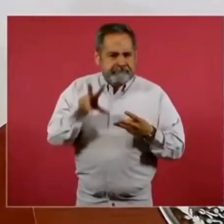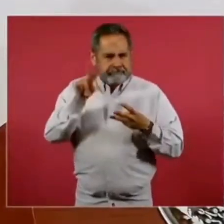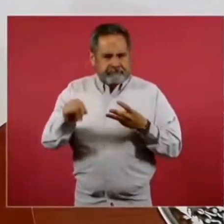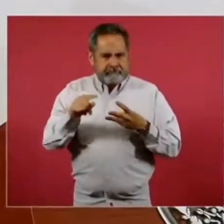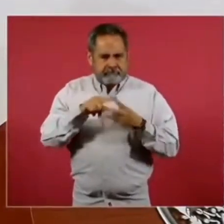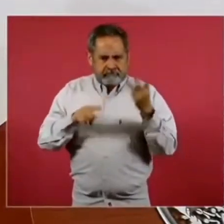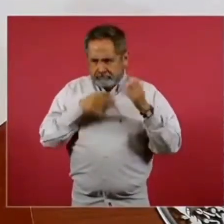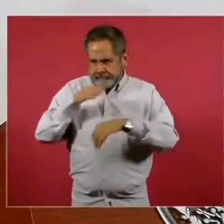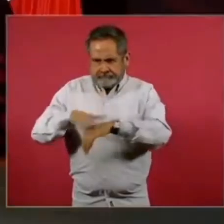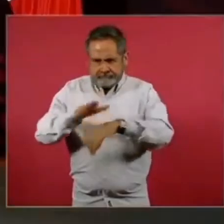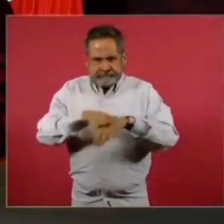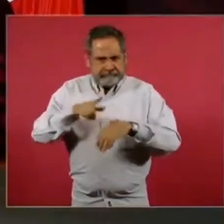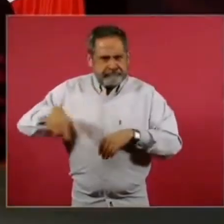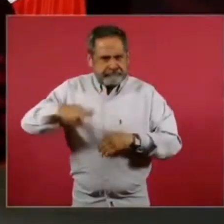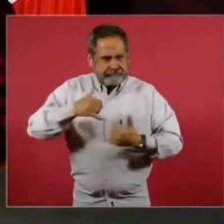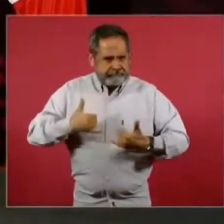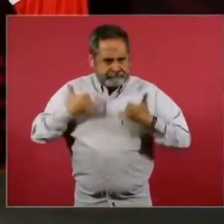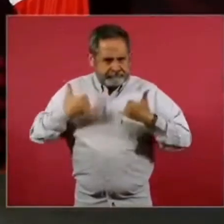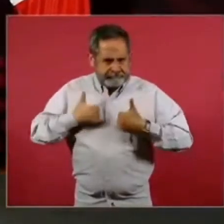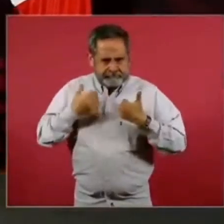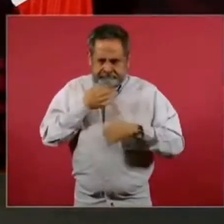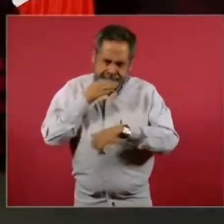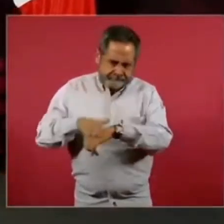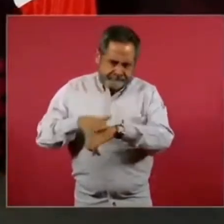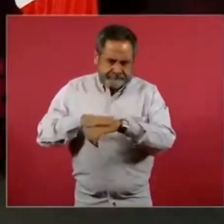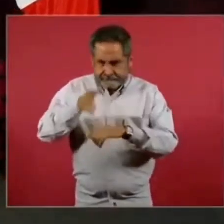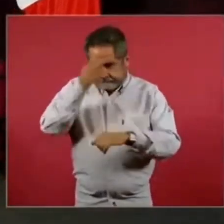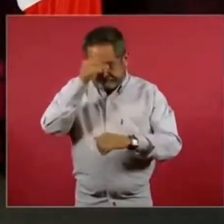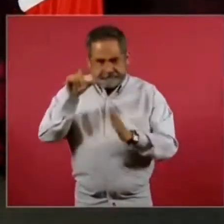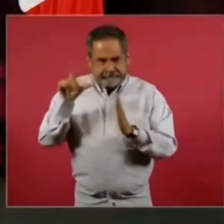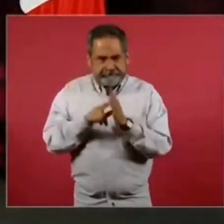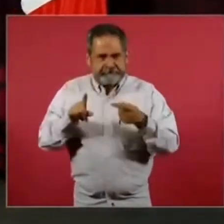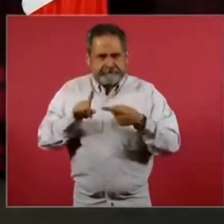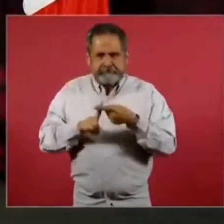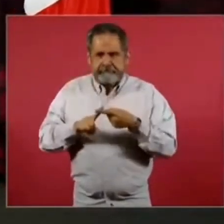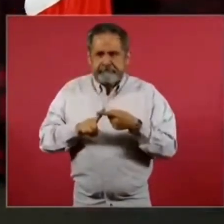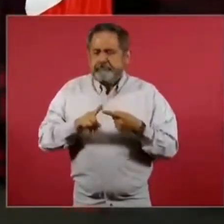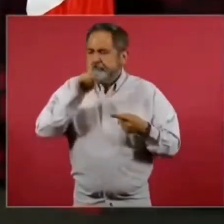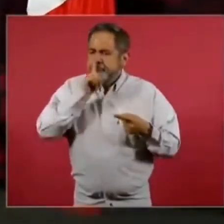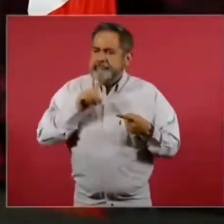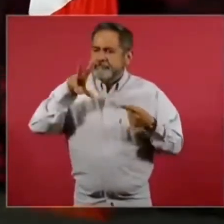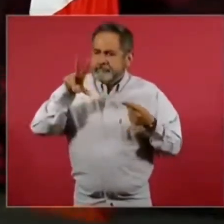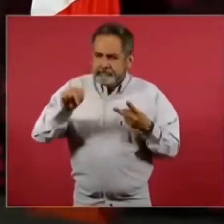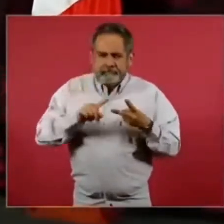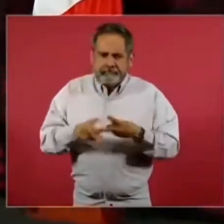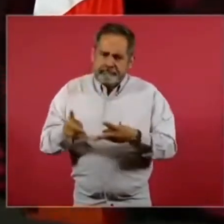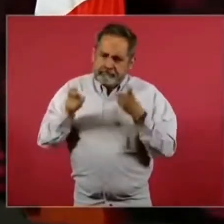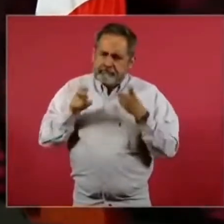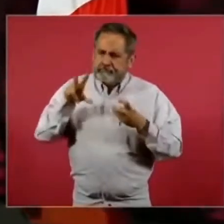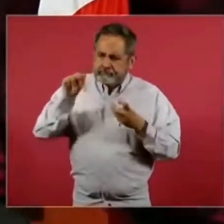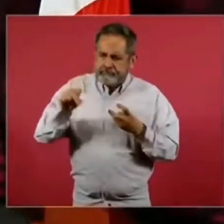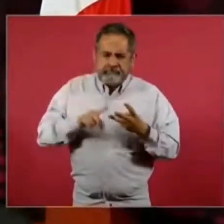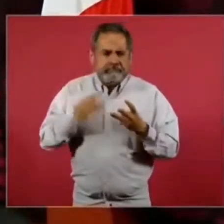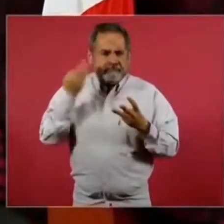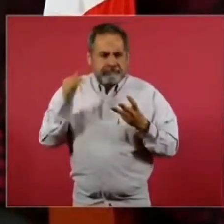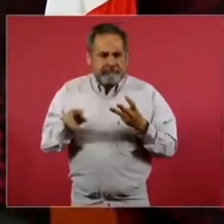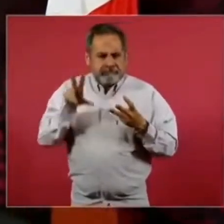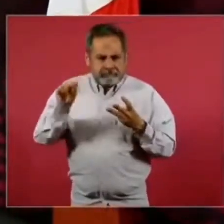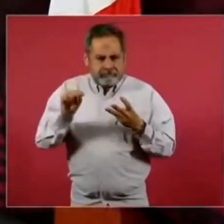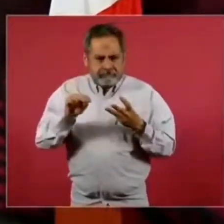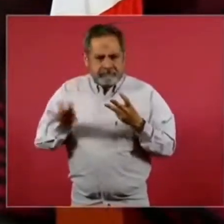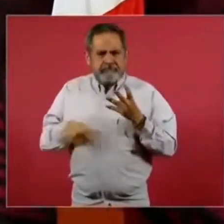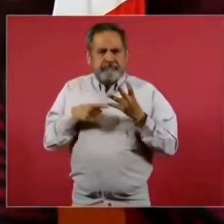los jóvenes no mentir No robar no traicionar y